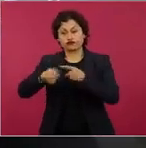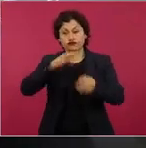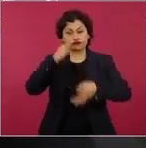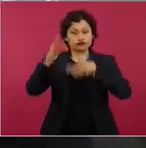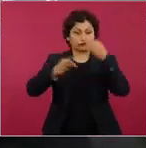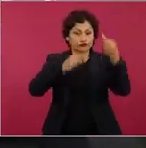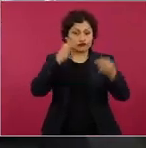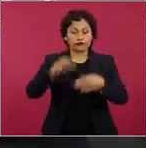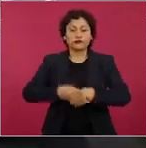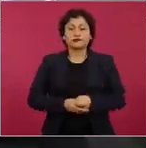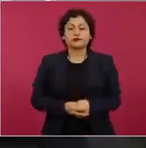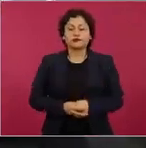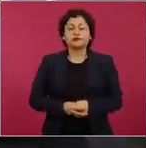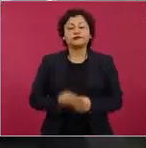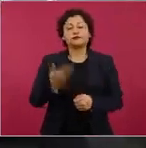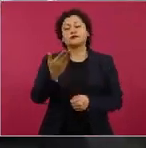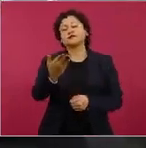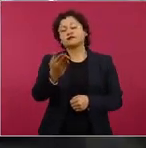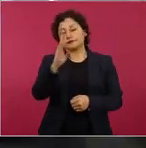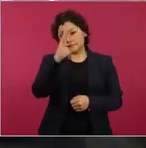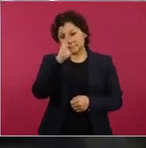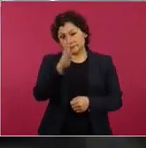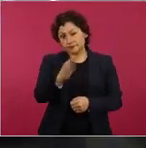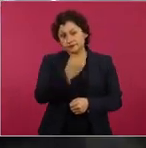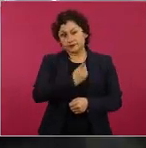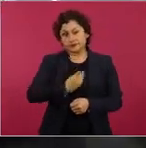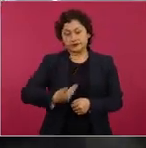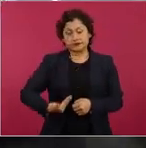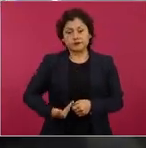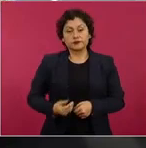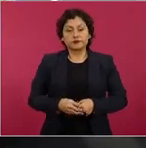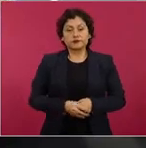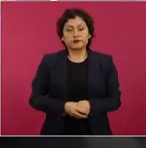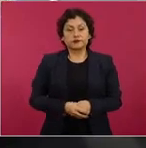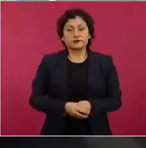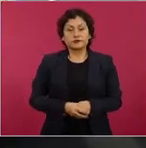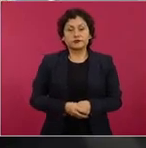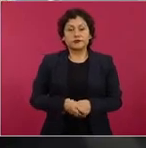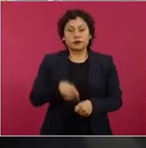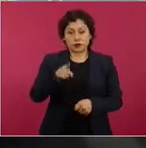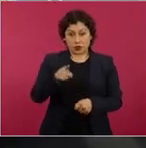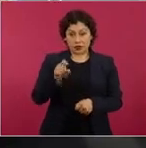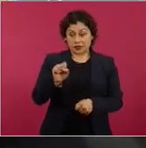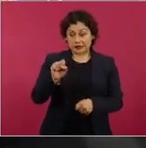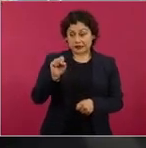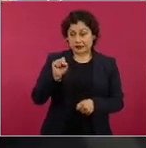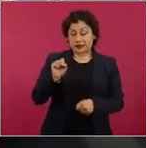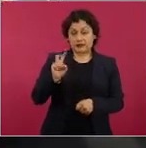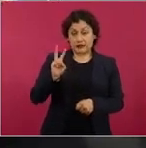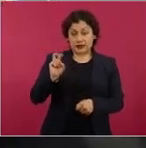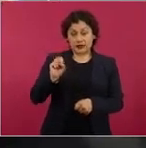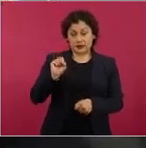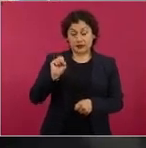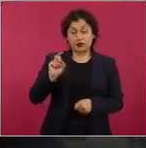Grupo Cantón. Señor presidente, derivado de la gira que tuvo este fin de semana en